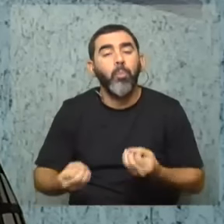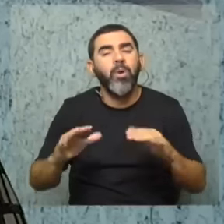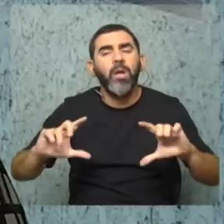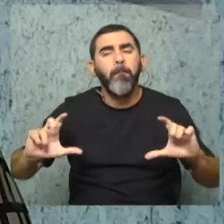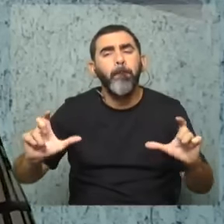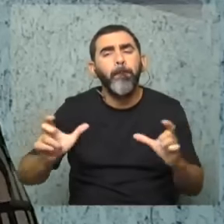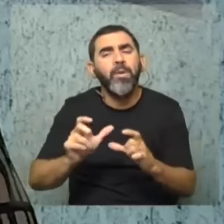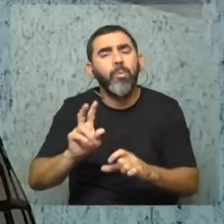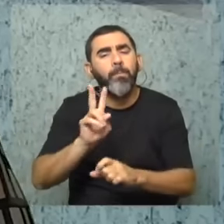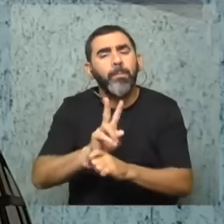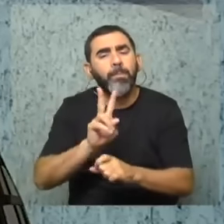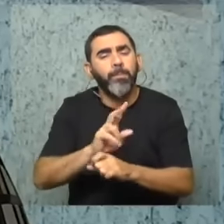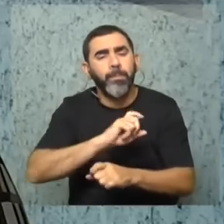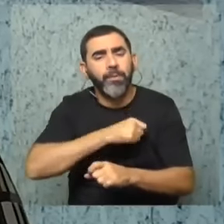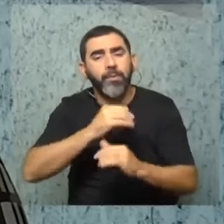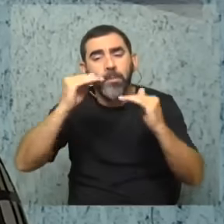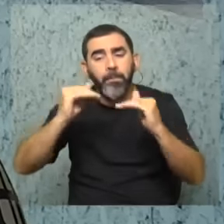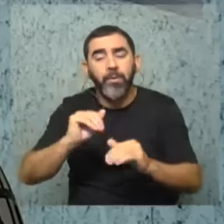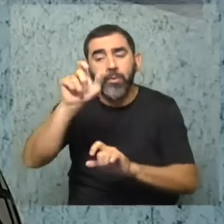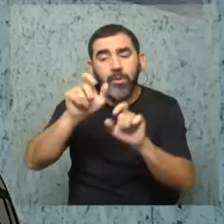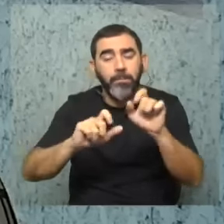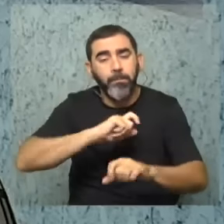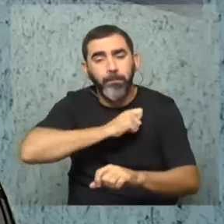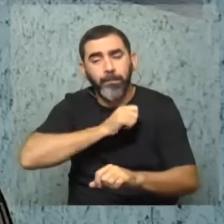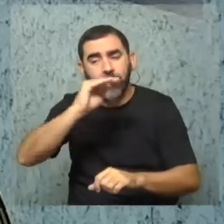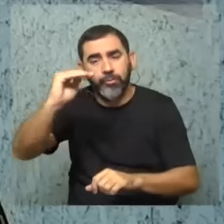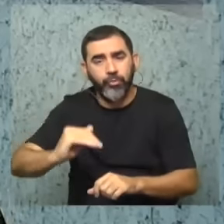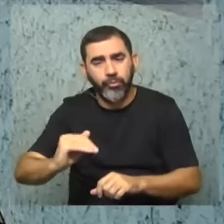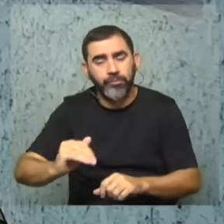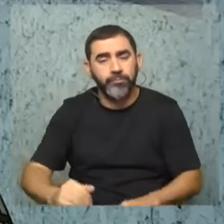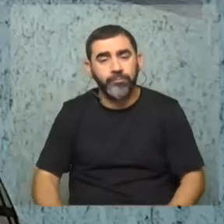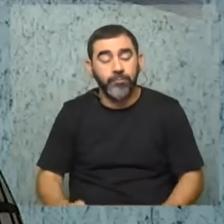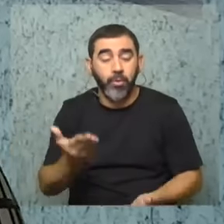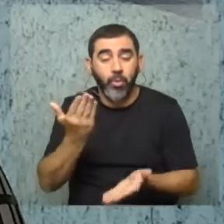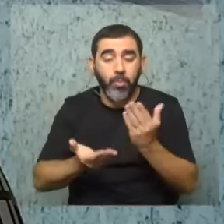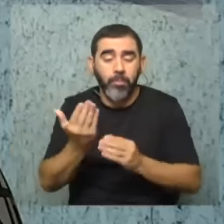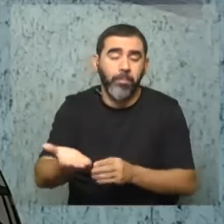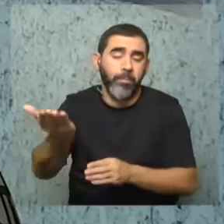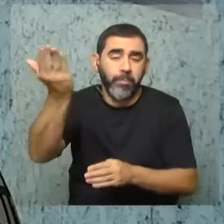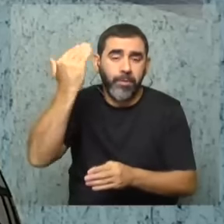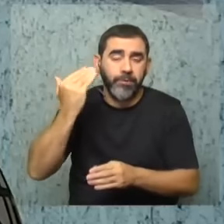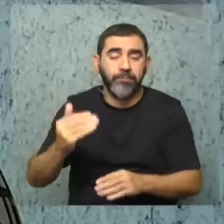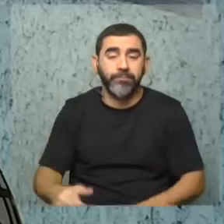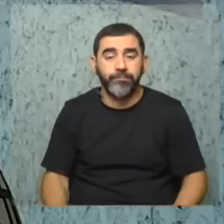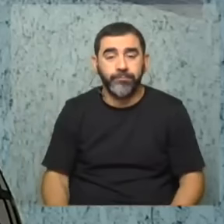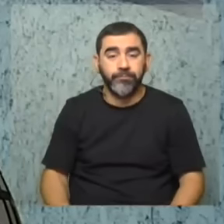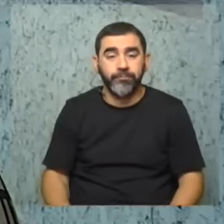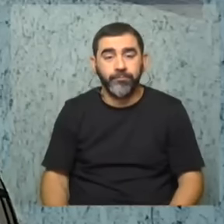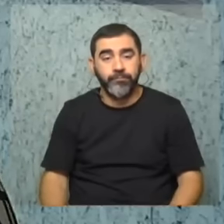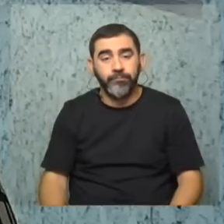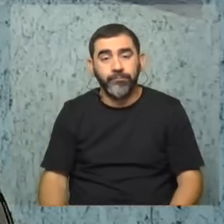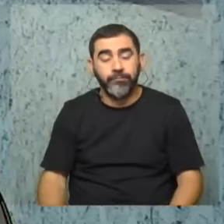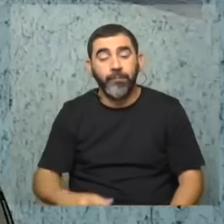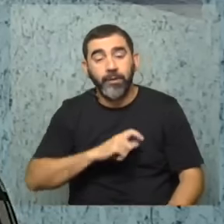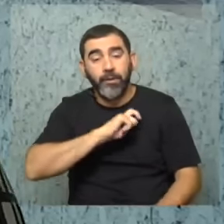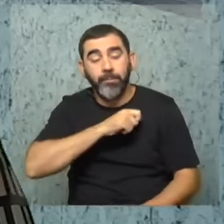inspecciones Ha bajado el número de inspectores muchísimo con respecto a al el número de inspectores que había antes tanto los